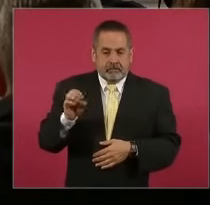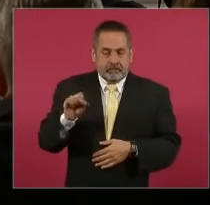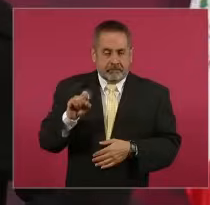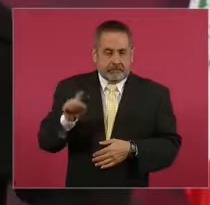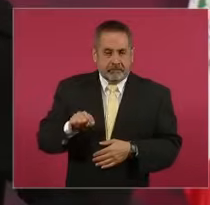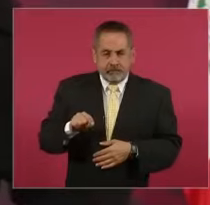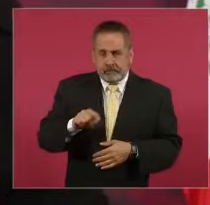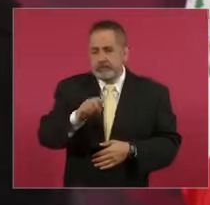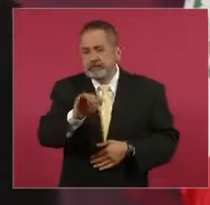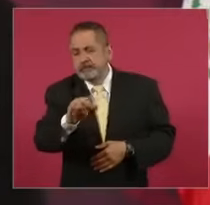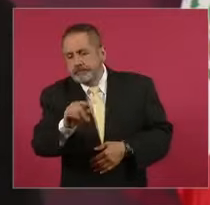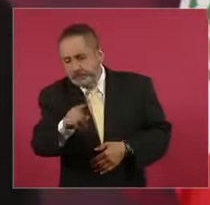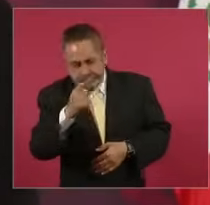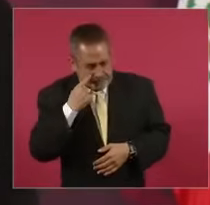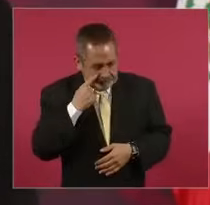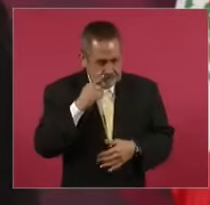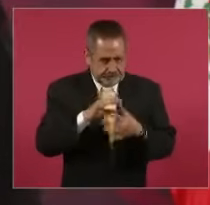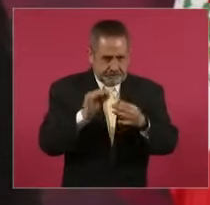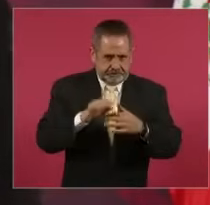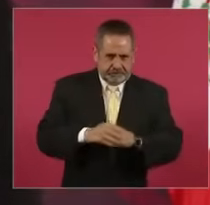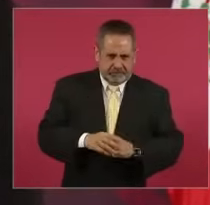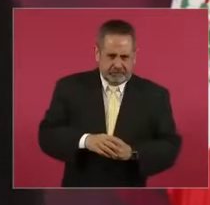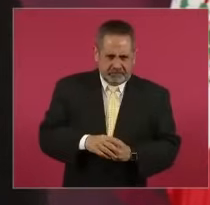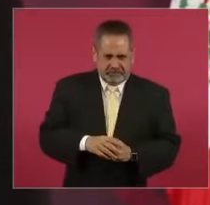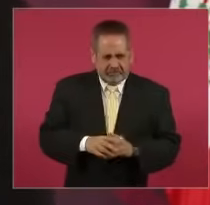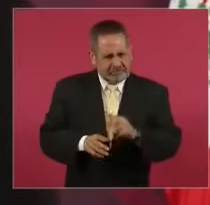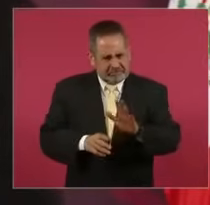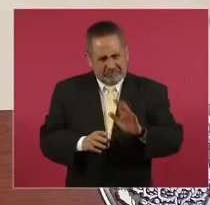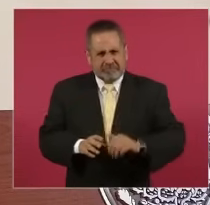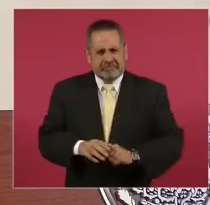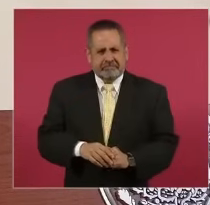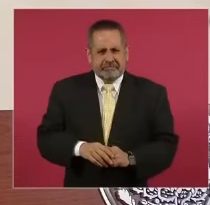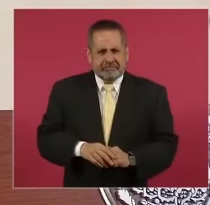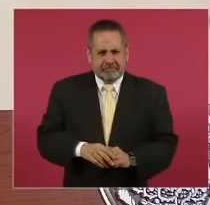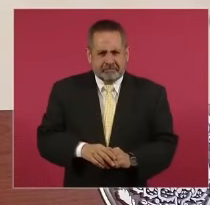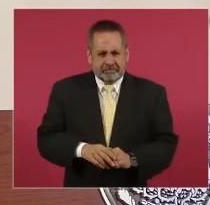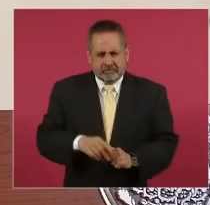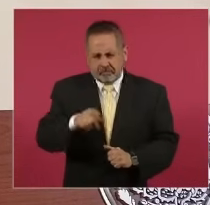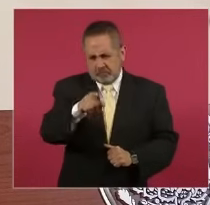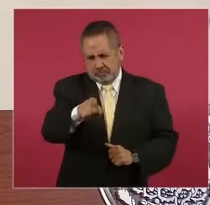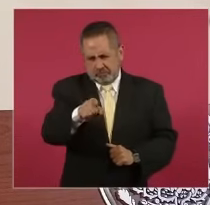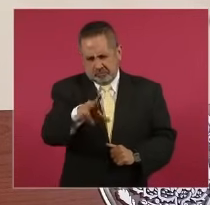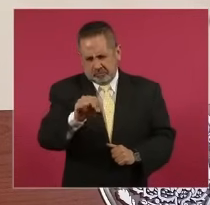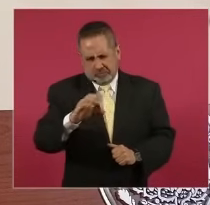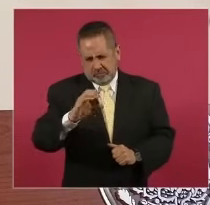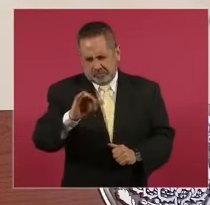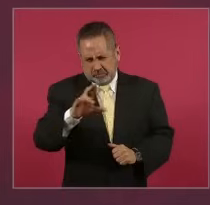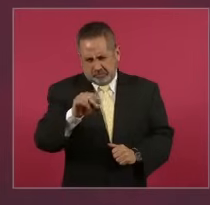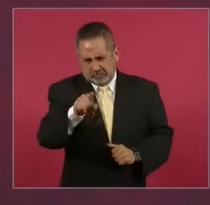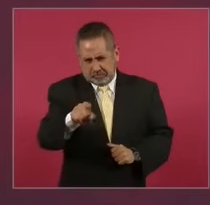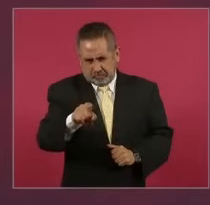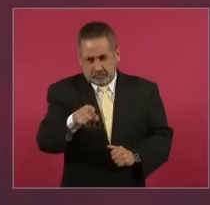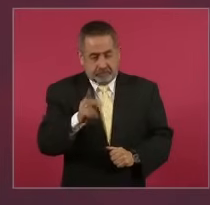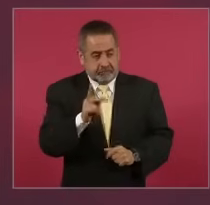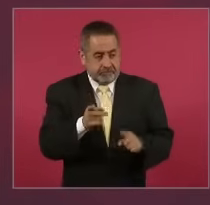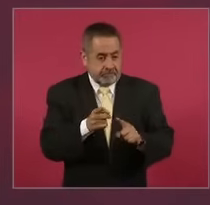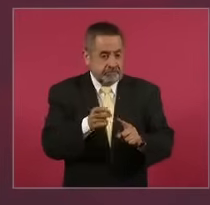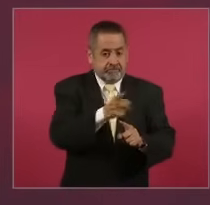y me vas a decir, te acepto que tú no seas Ciro, pero los